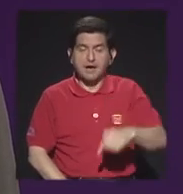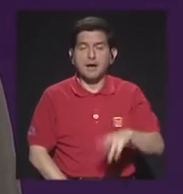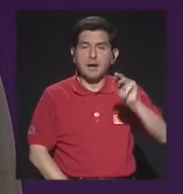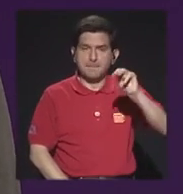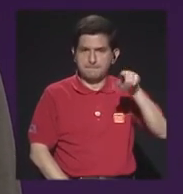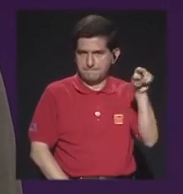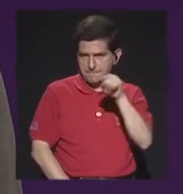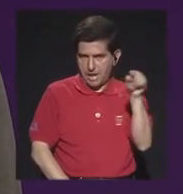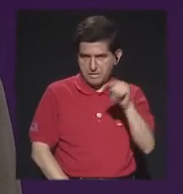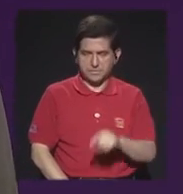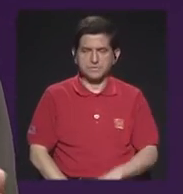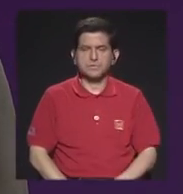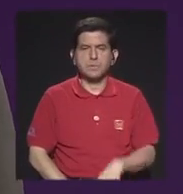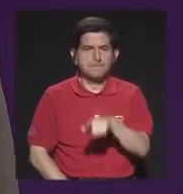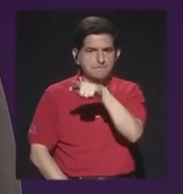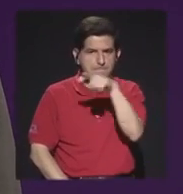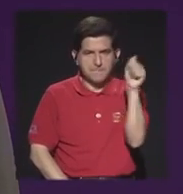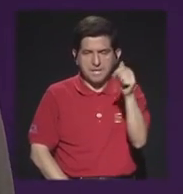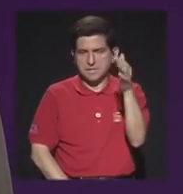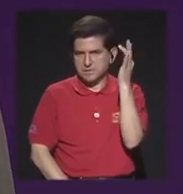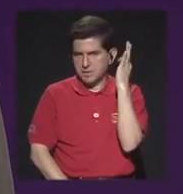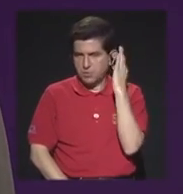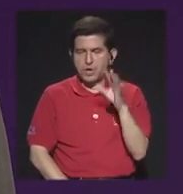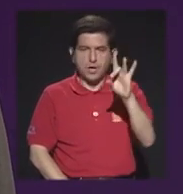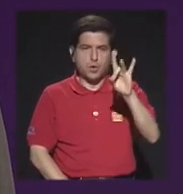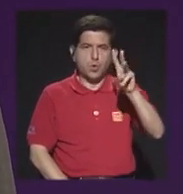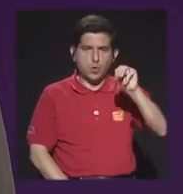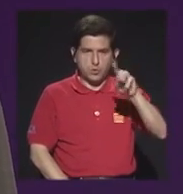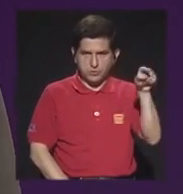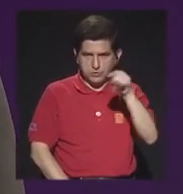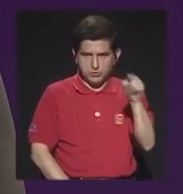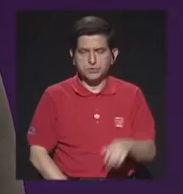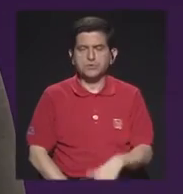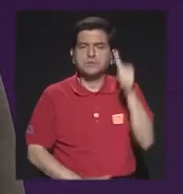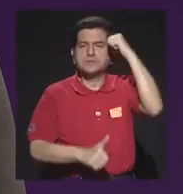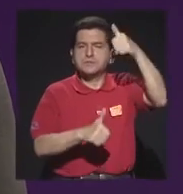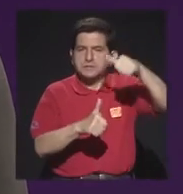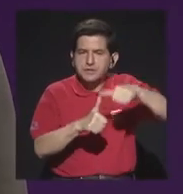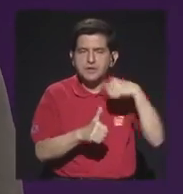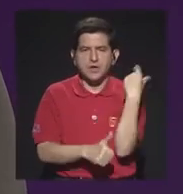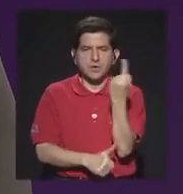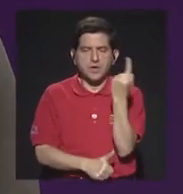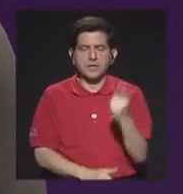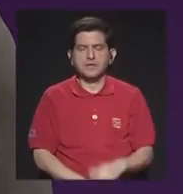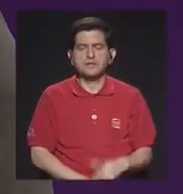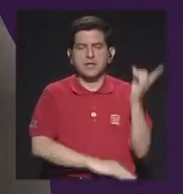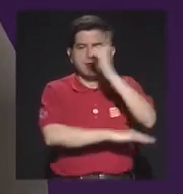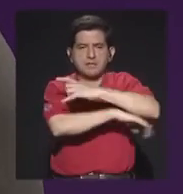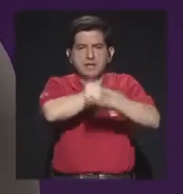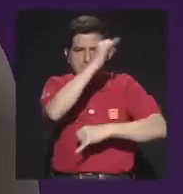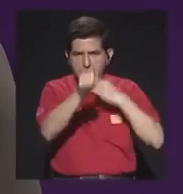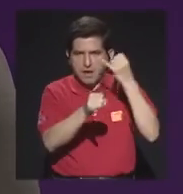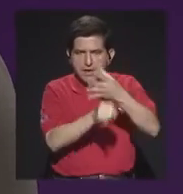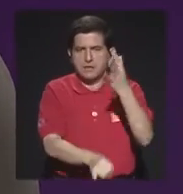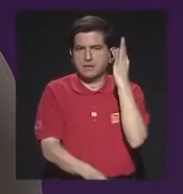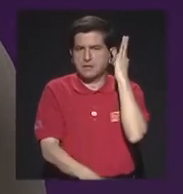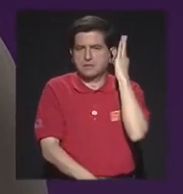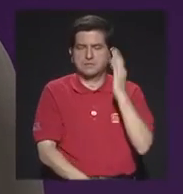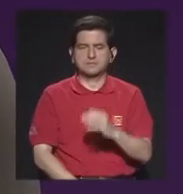marzo, el mes de las mujeres. El 8 de marzo se conmemora siempre el Día Internacional de las